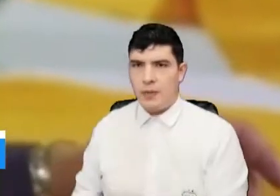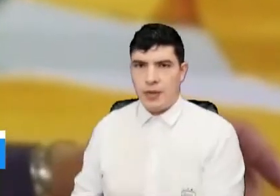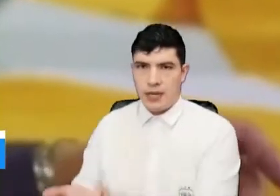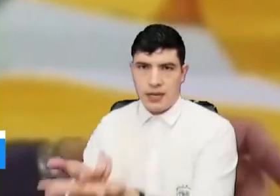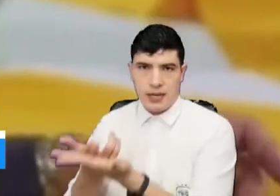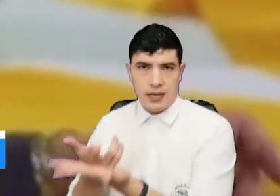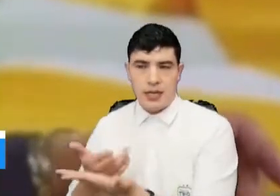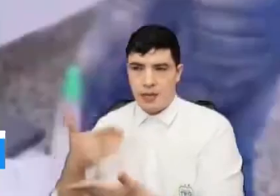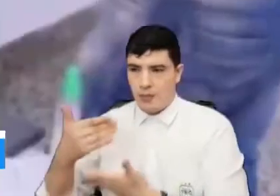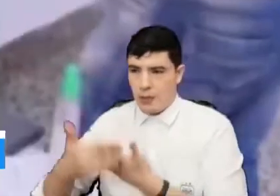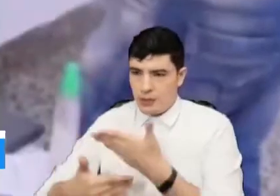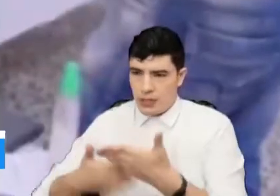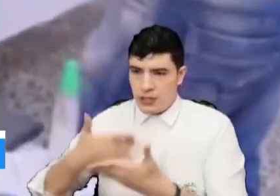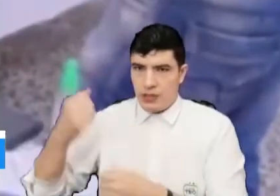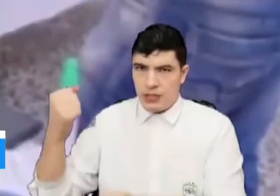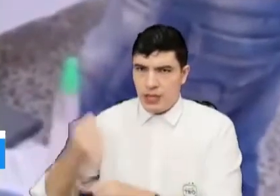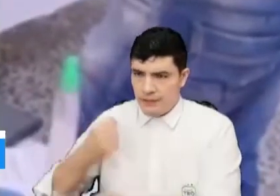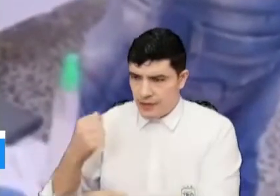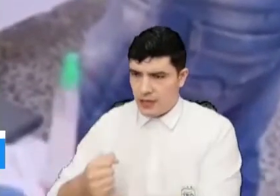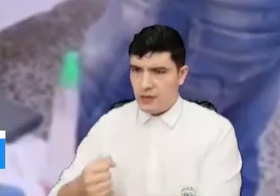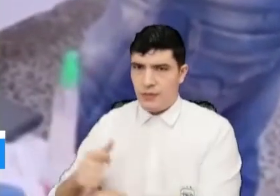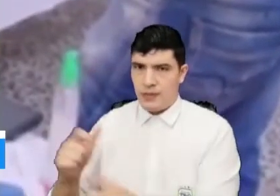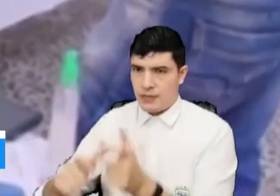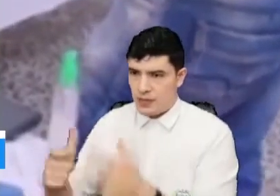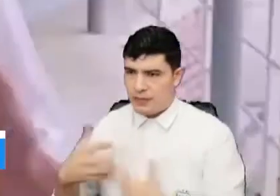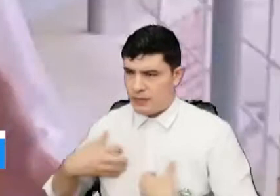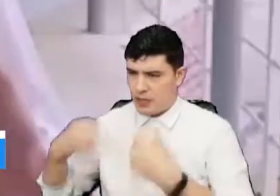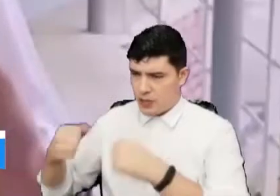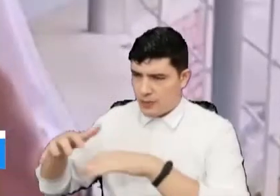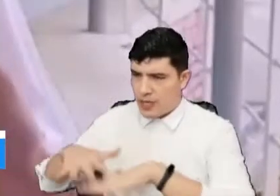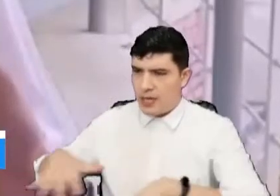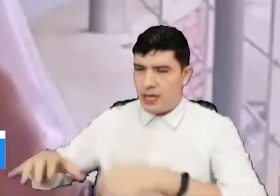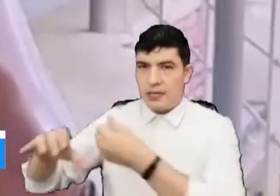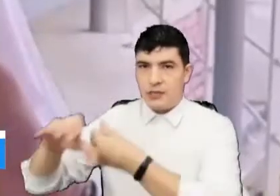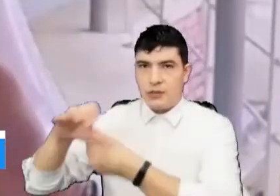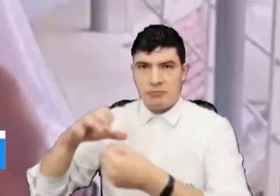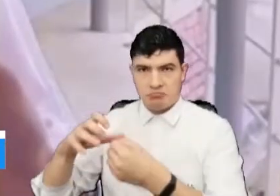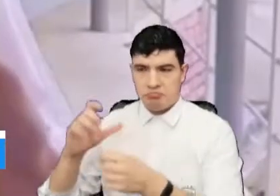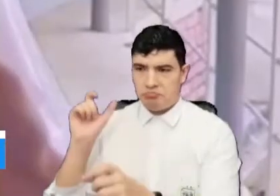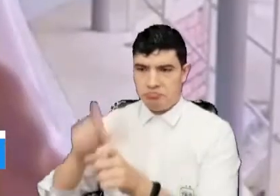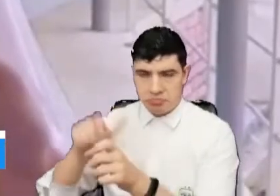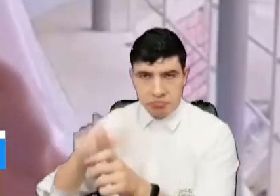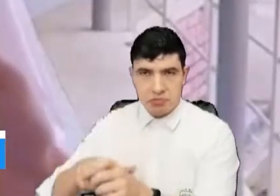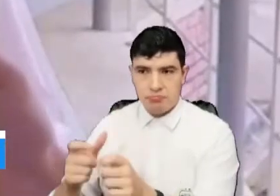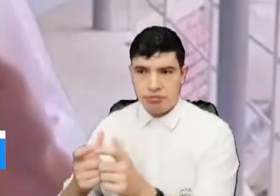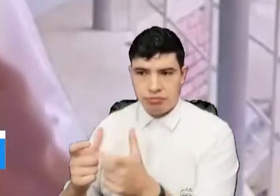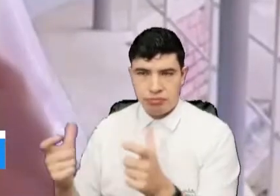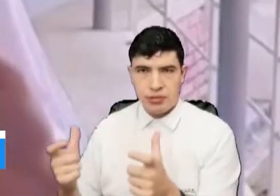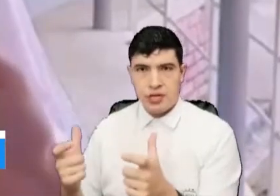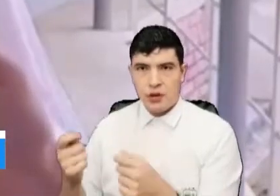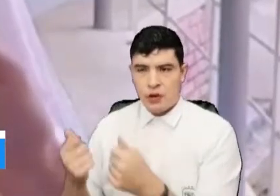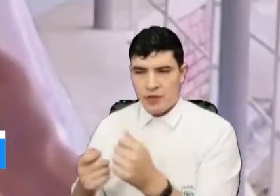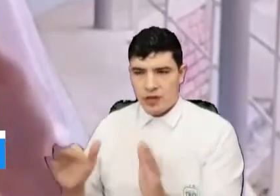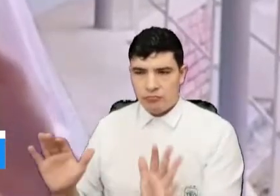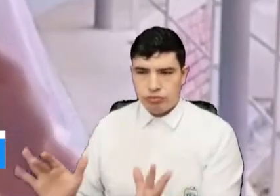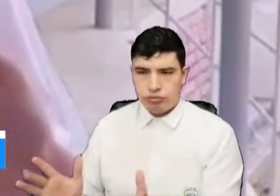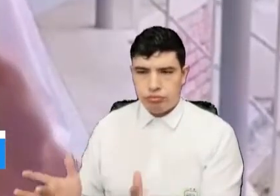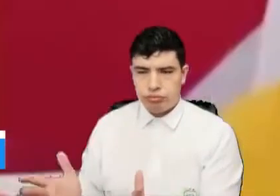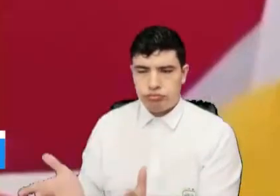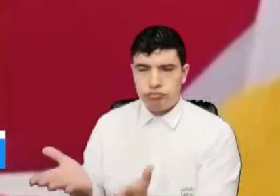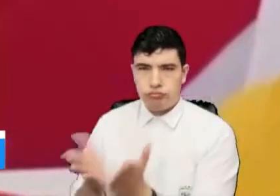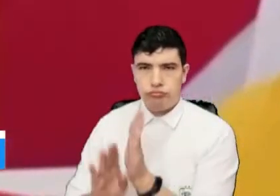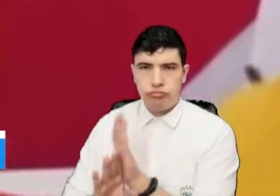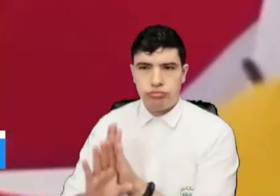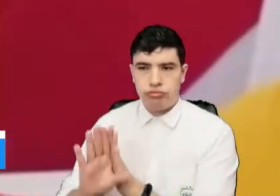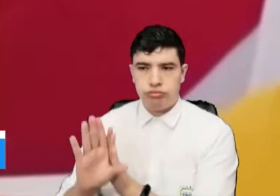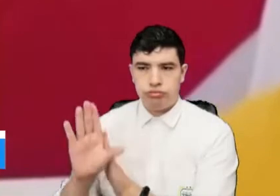local, sobre todo potencializando este gran campo y este gran proceso económico que va a activar la economía de todo el